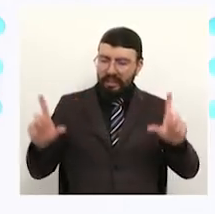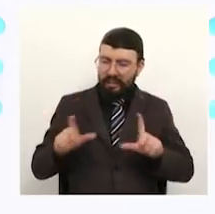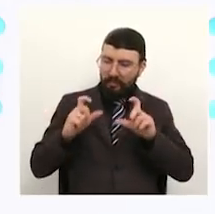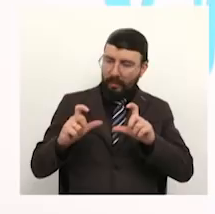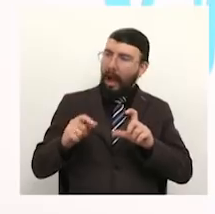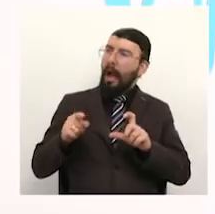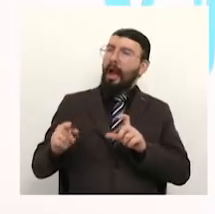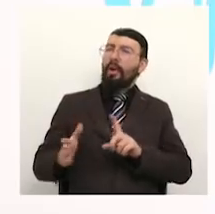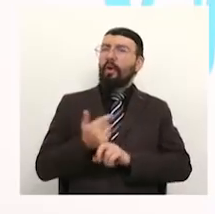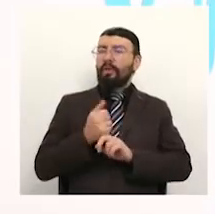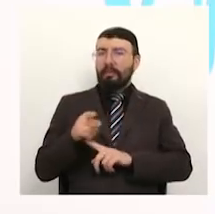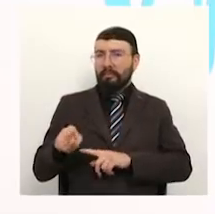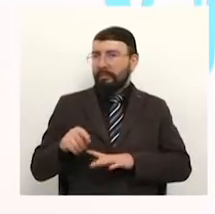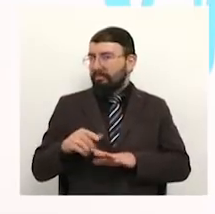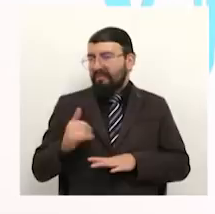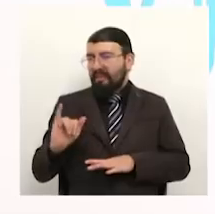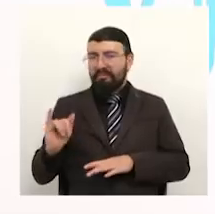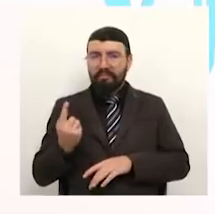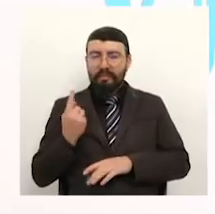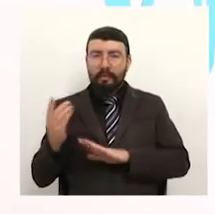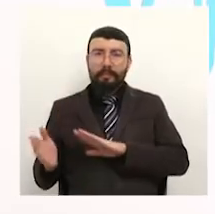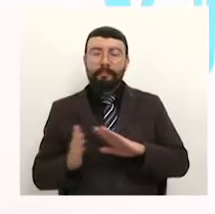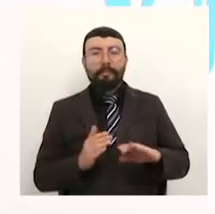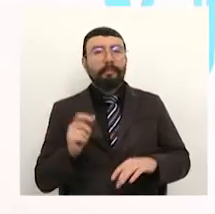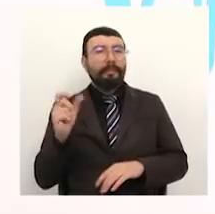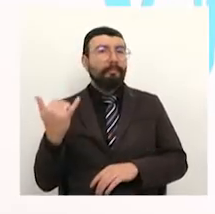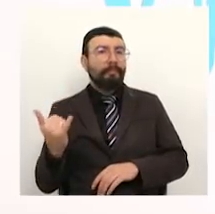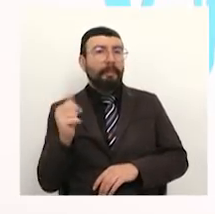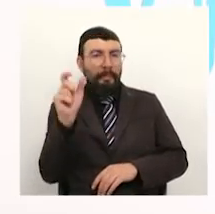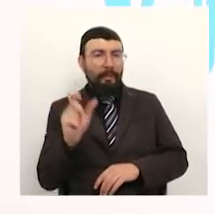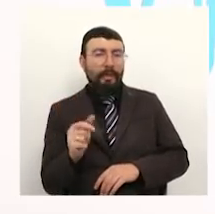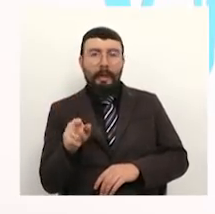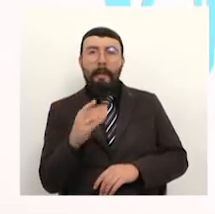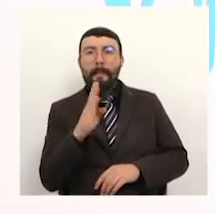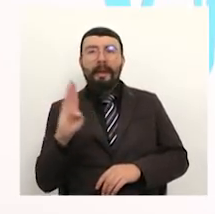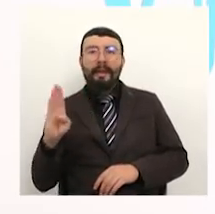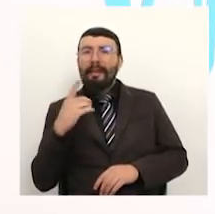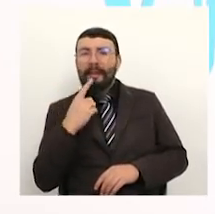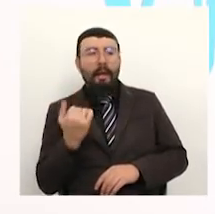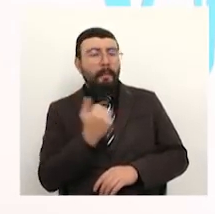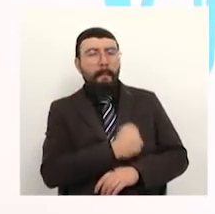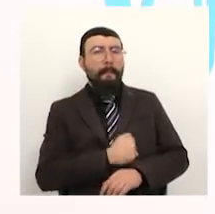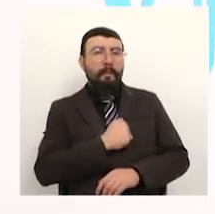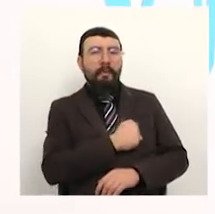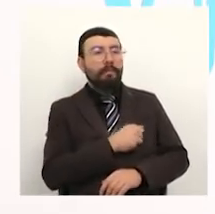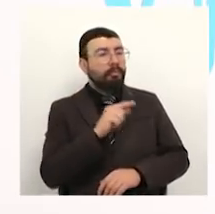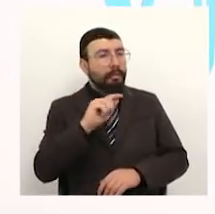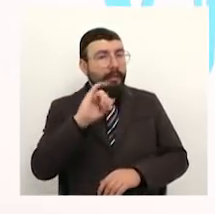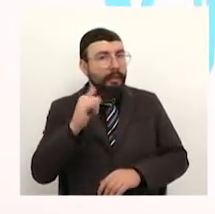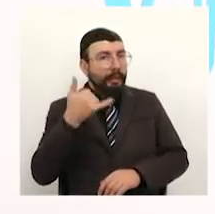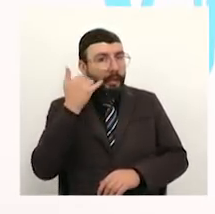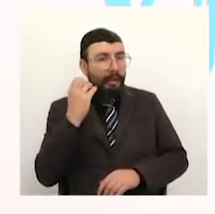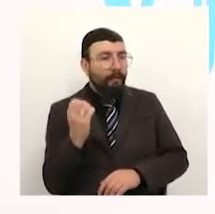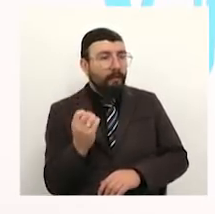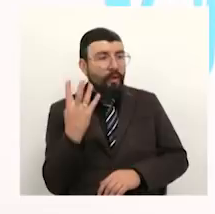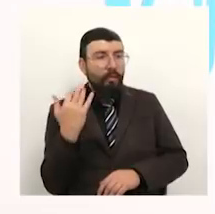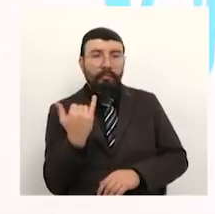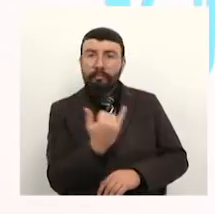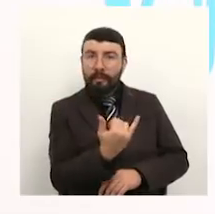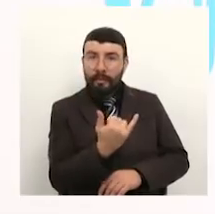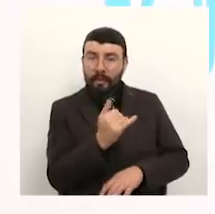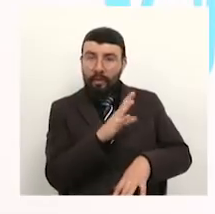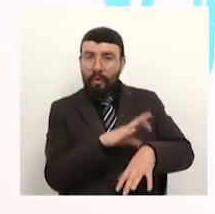bueno me viene luz nos escribe de barranquilla y nos nos pide que si le damos los teléfonos donde la doctora